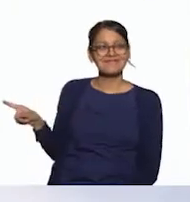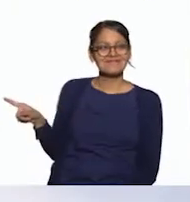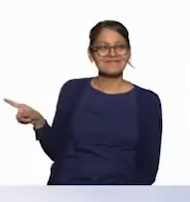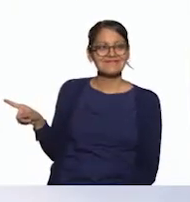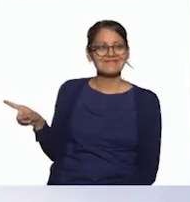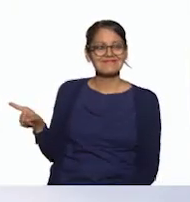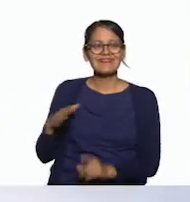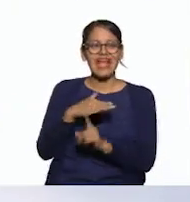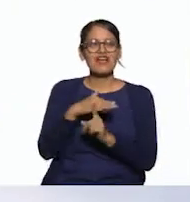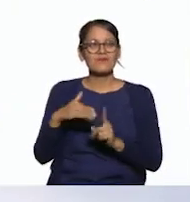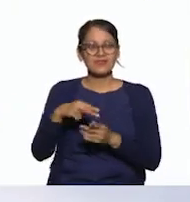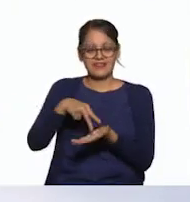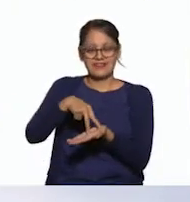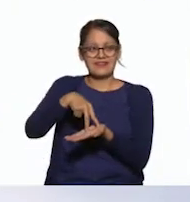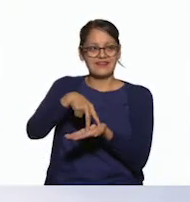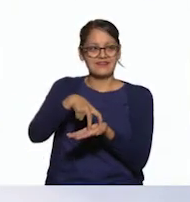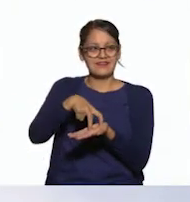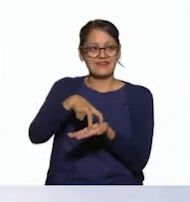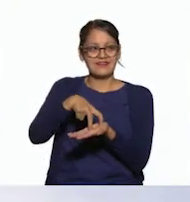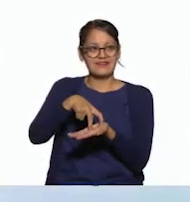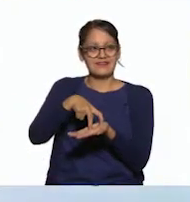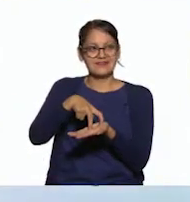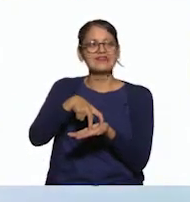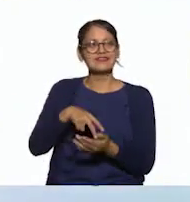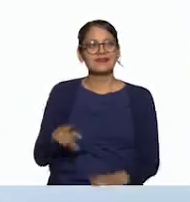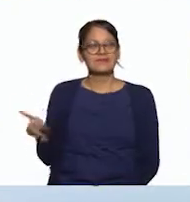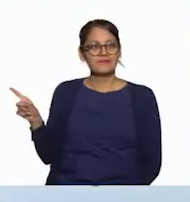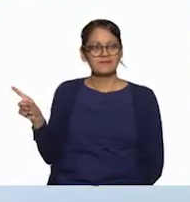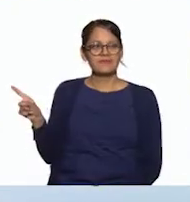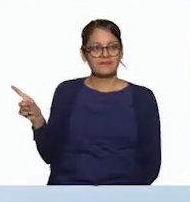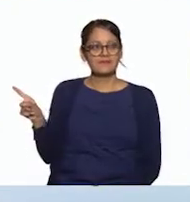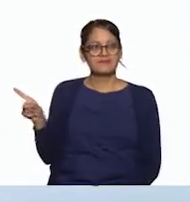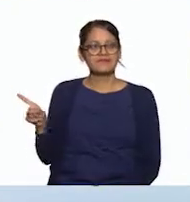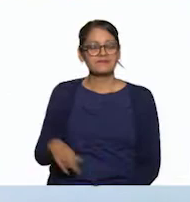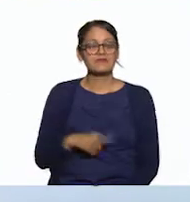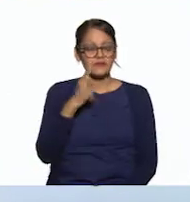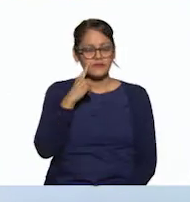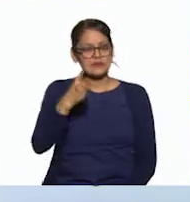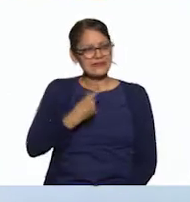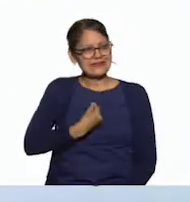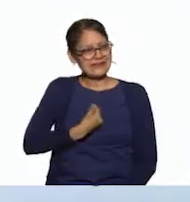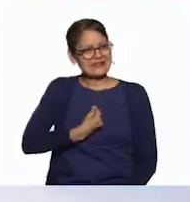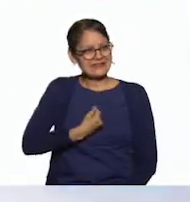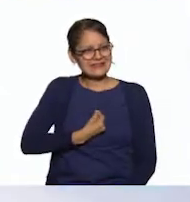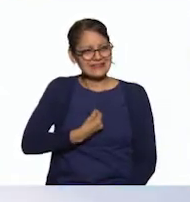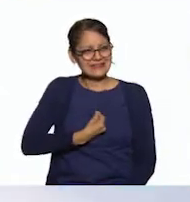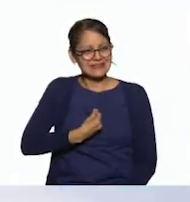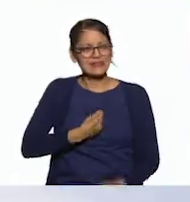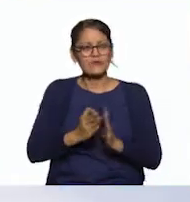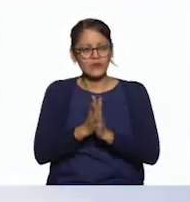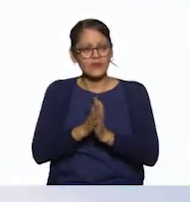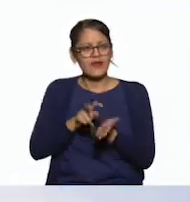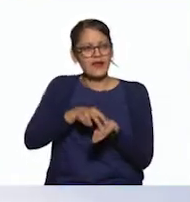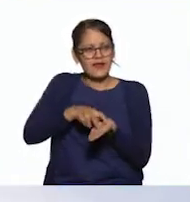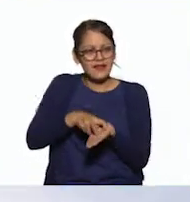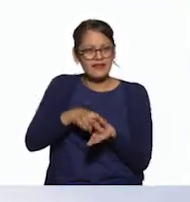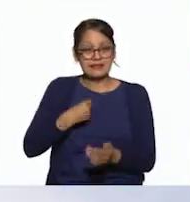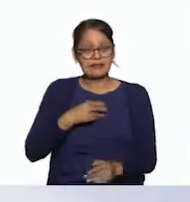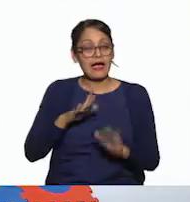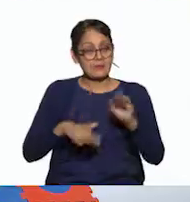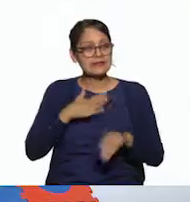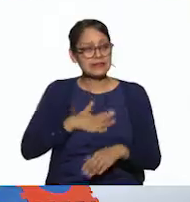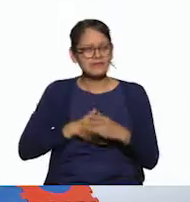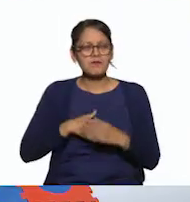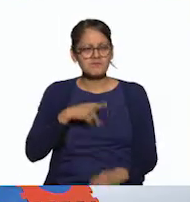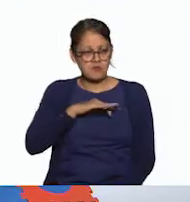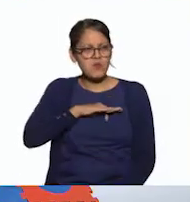la mitad. Como flexionando las rodillas. Flexionando las rodillas. Así es. Así que aguanten la postura. Aguanten la postura. Sí, puede ser un poquito cansado, pero sí